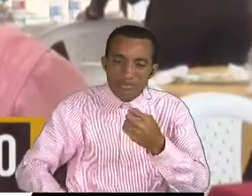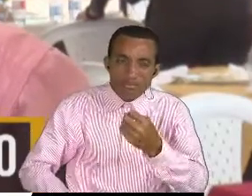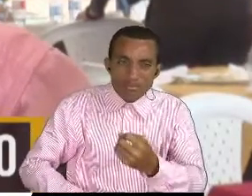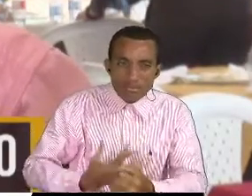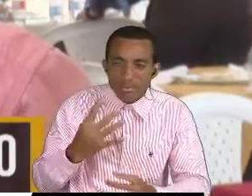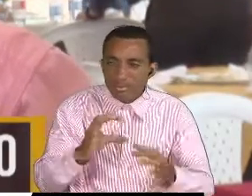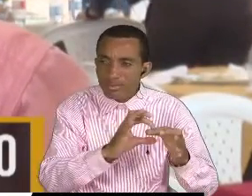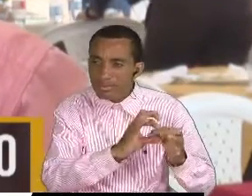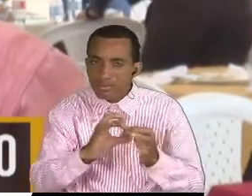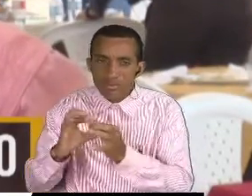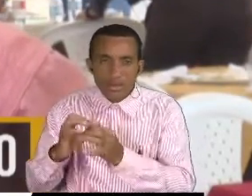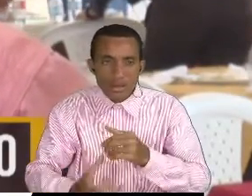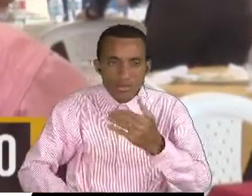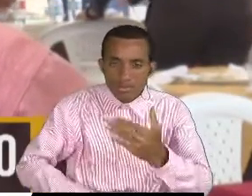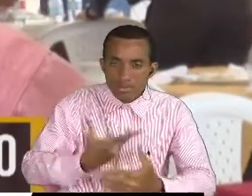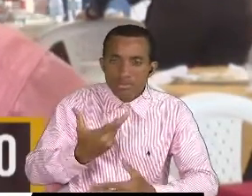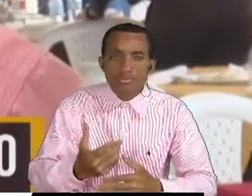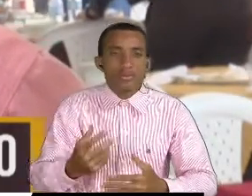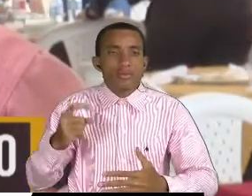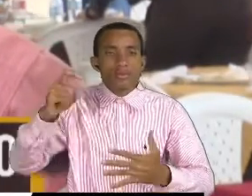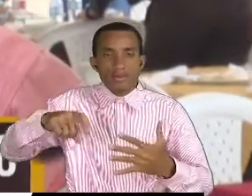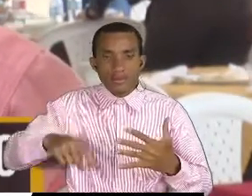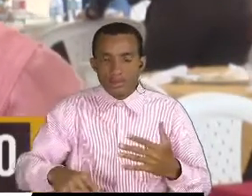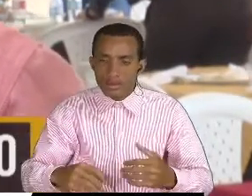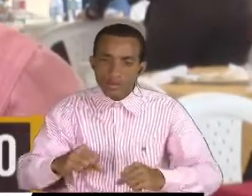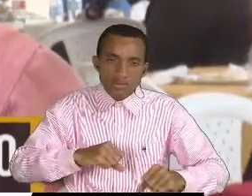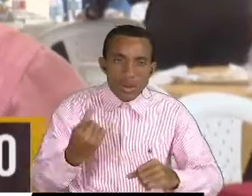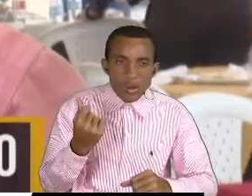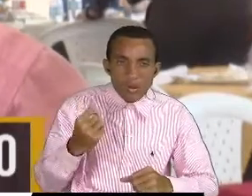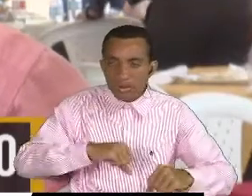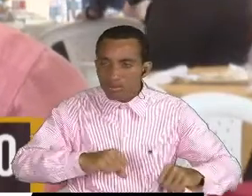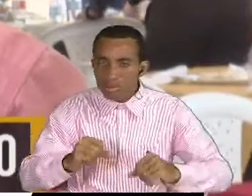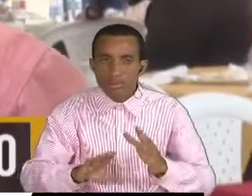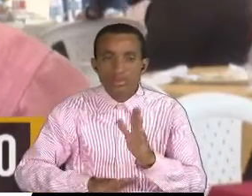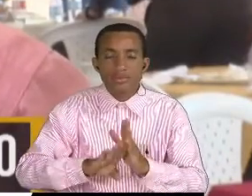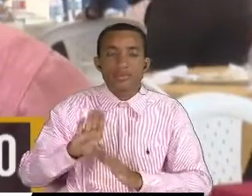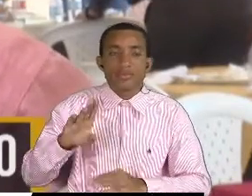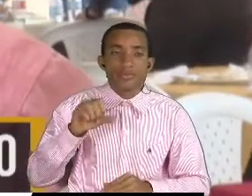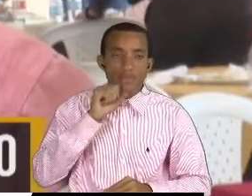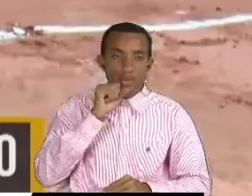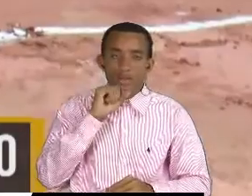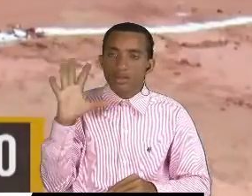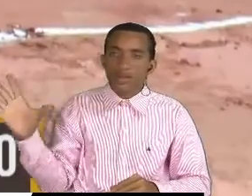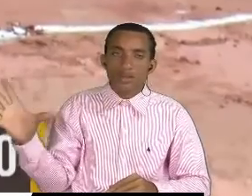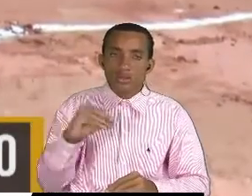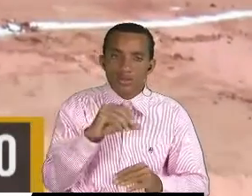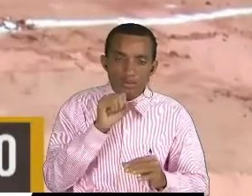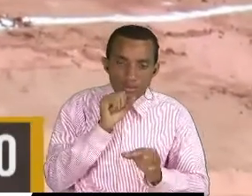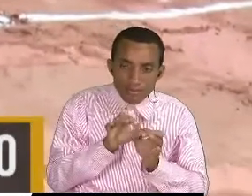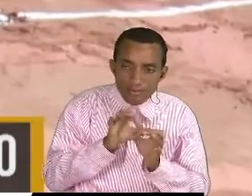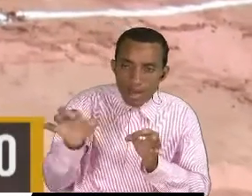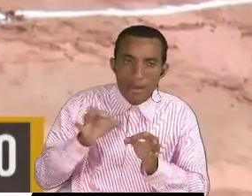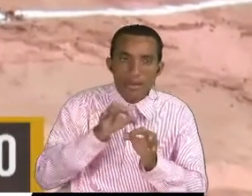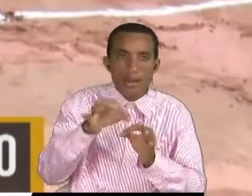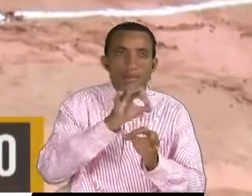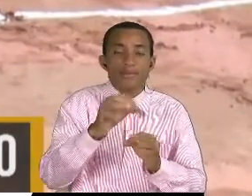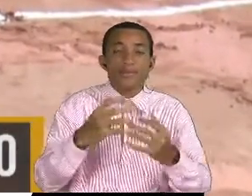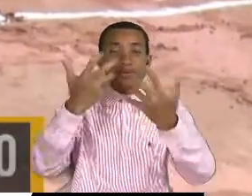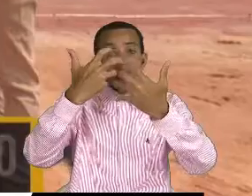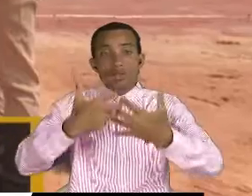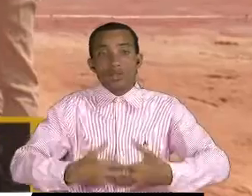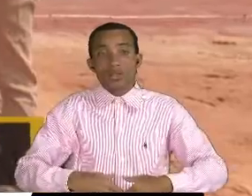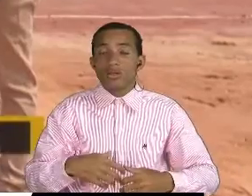necesario para esta región, para dinamizar la economía de Barranca Bermeja y de todo el Magdalena Medio. Se espera que esta empresa traiga desarrollo para